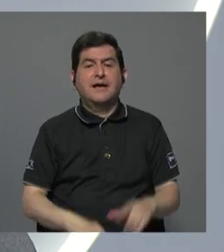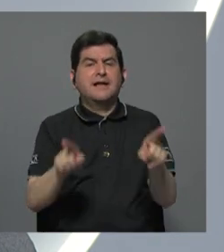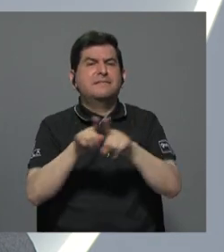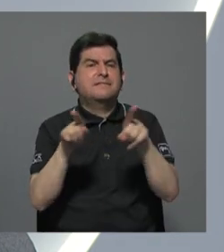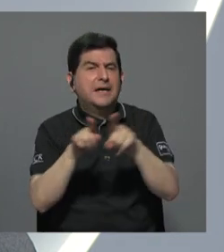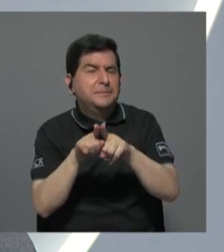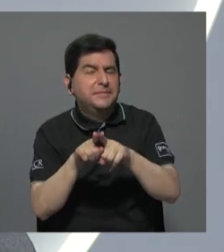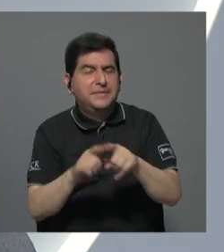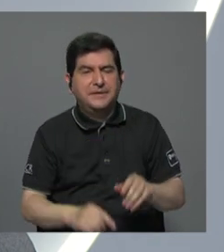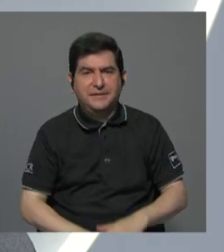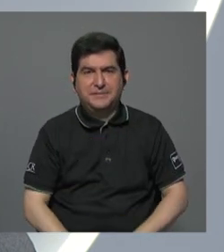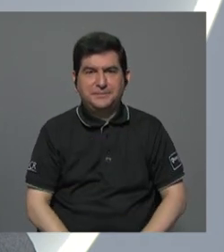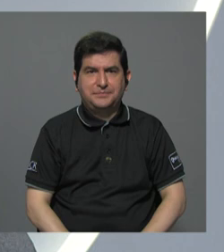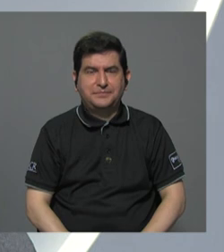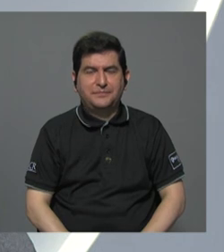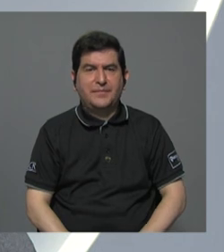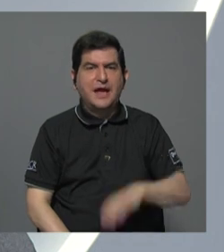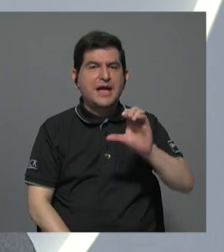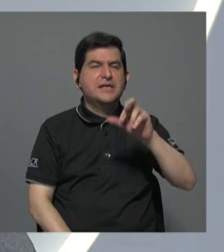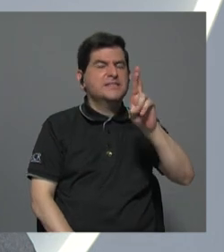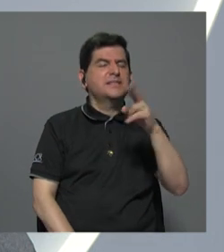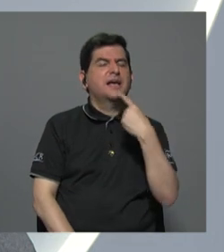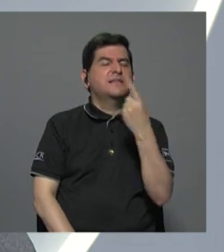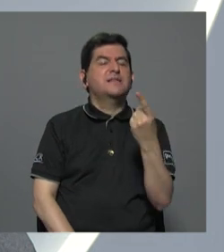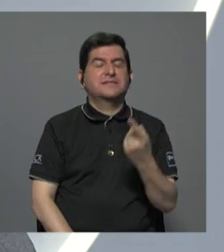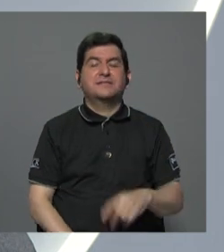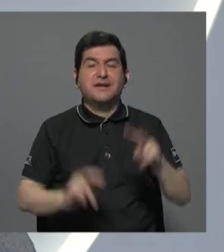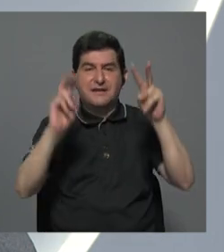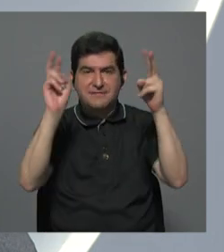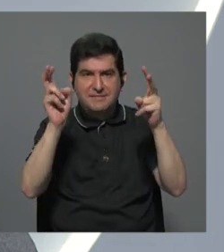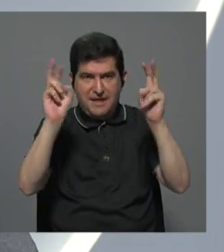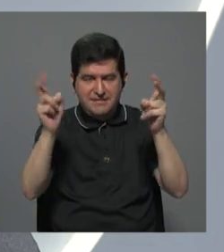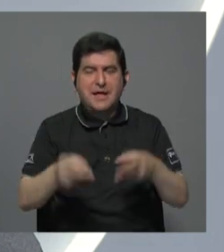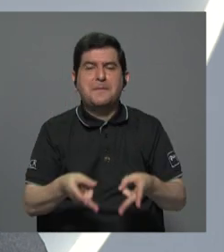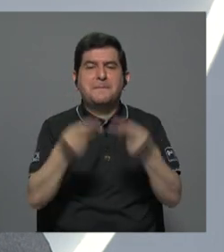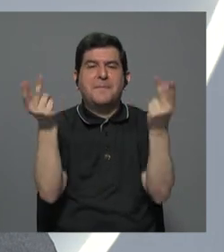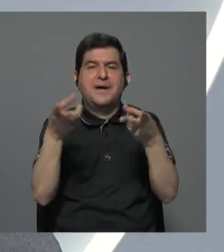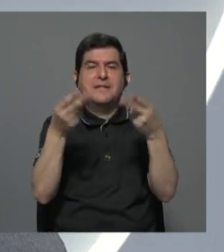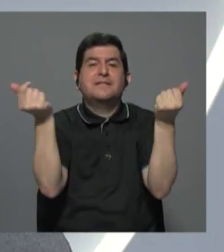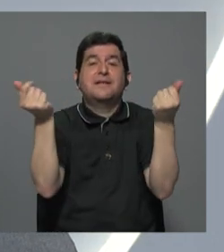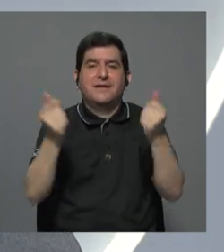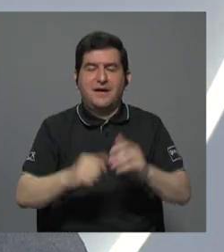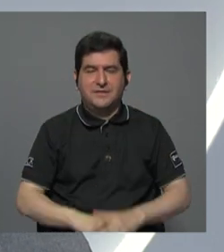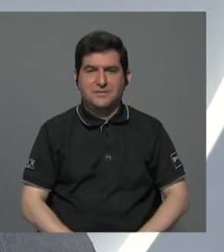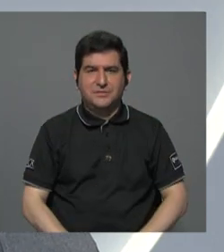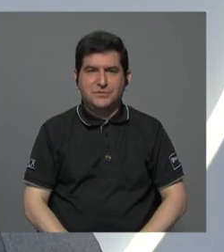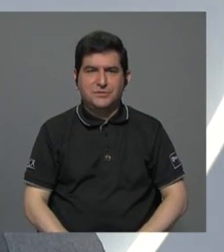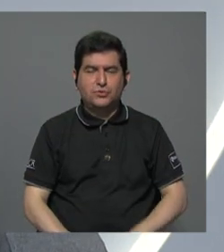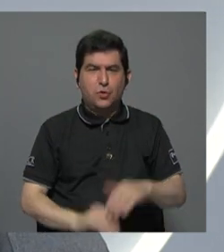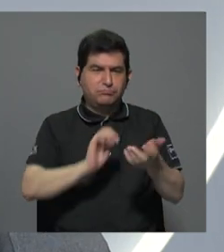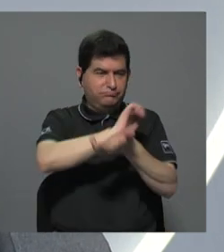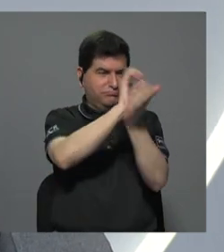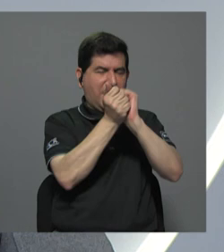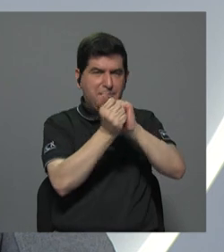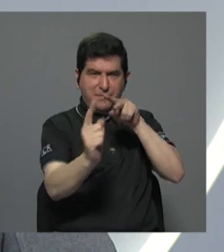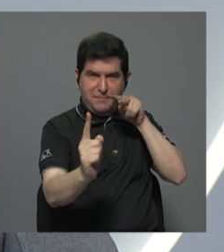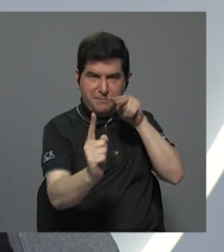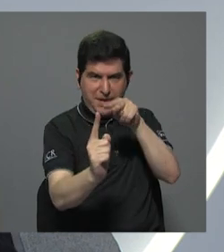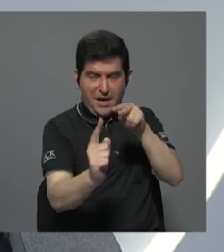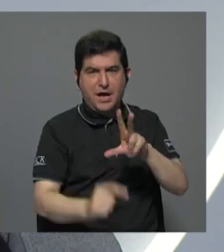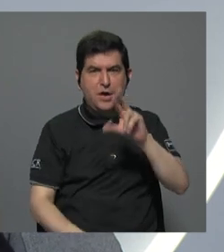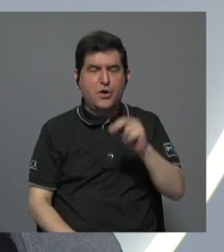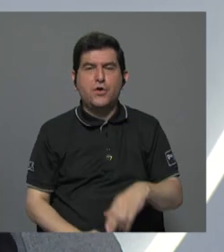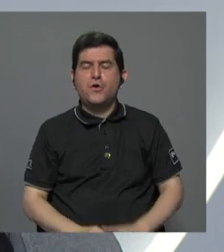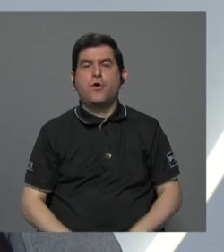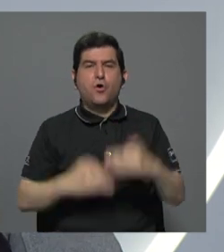también de ribera sobre que el tema del gasto está hay que reenfocarlo no en el no en